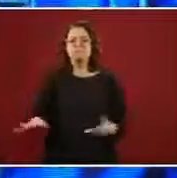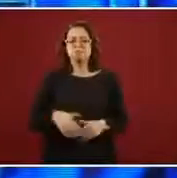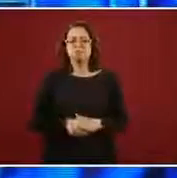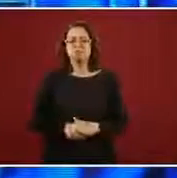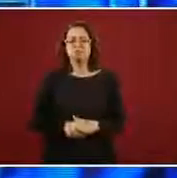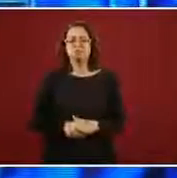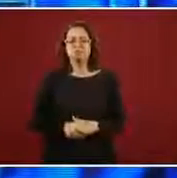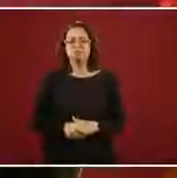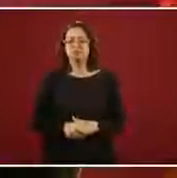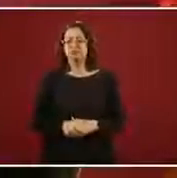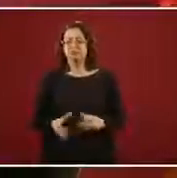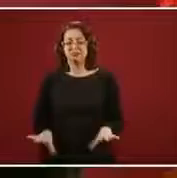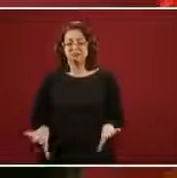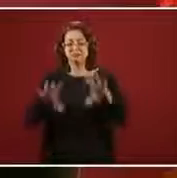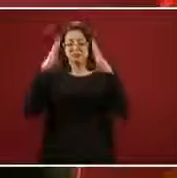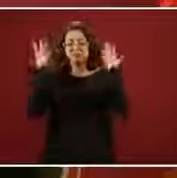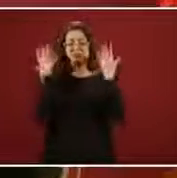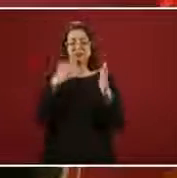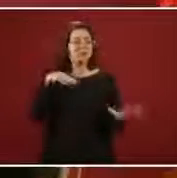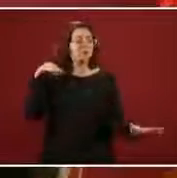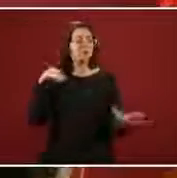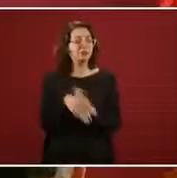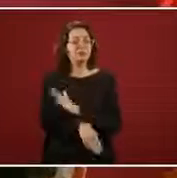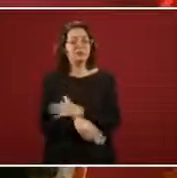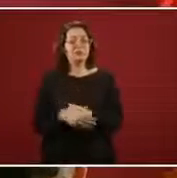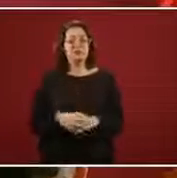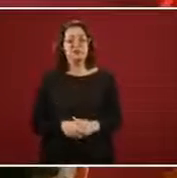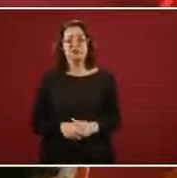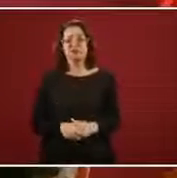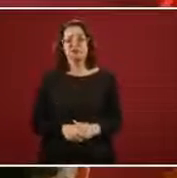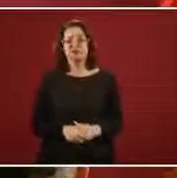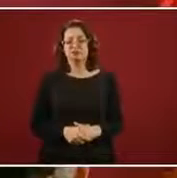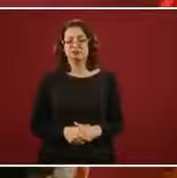En un abrir y cerrar de ojos. Entonces, aquí no puede haber